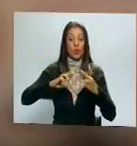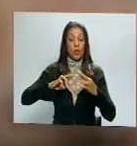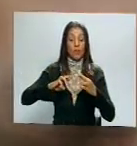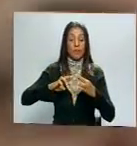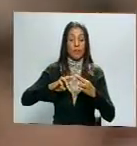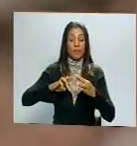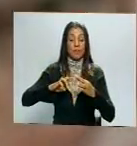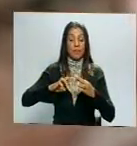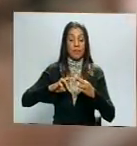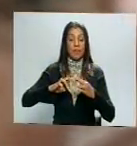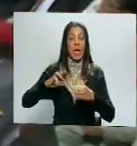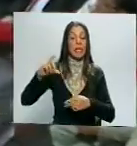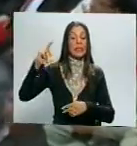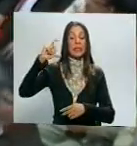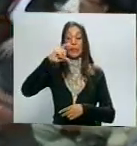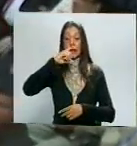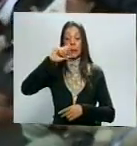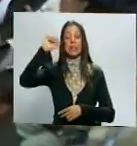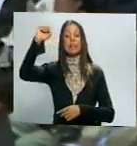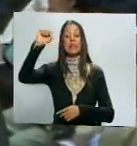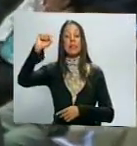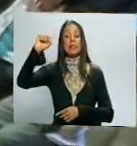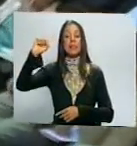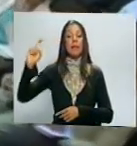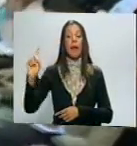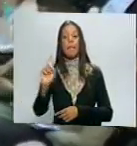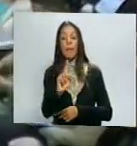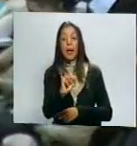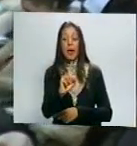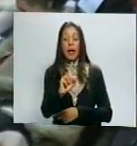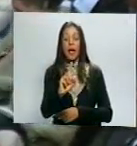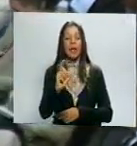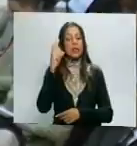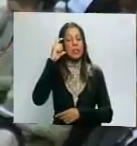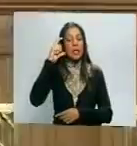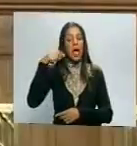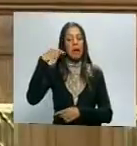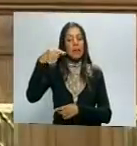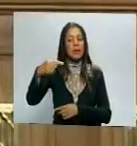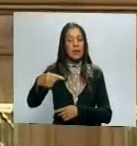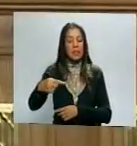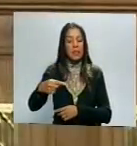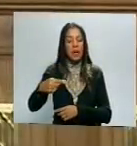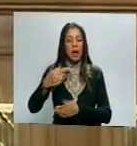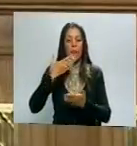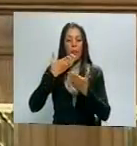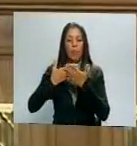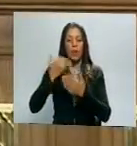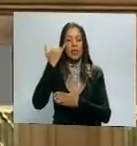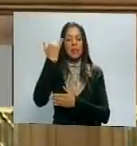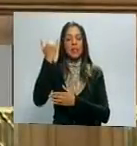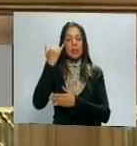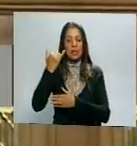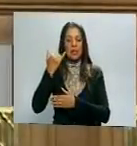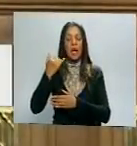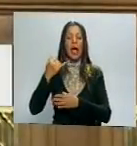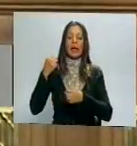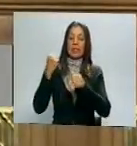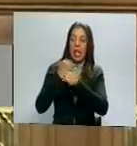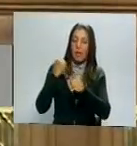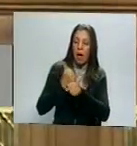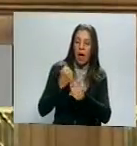que venga el compañero Nicolás Maduro, yo propongo que vengan trabajadores,